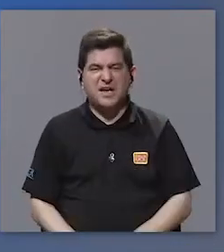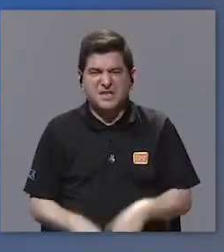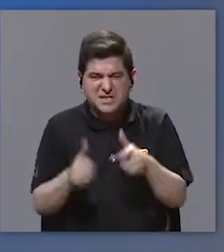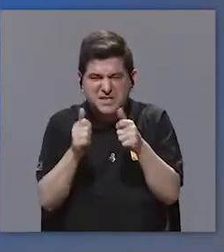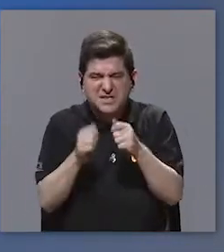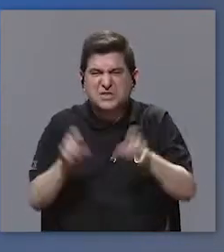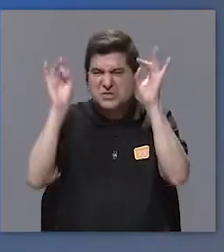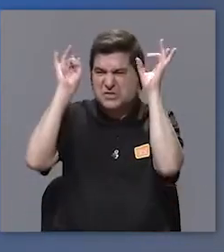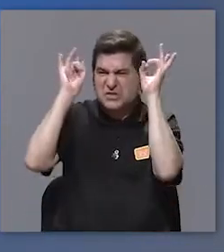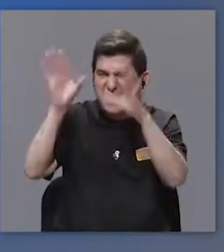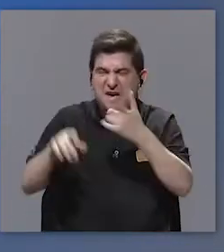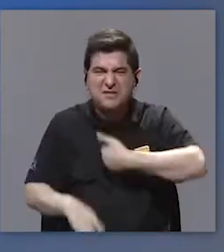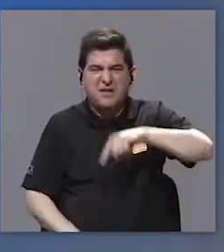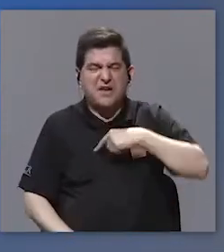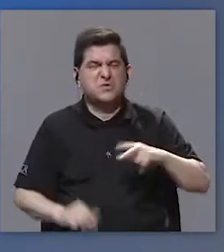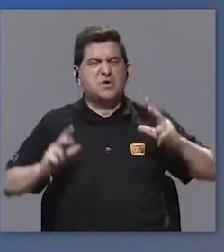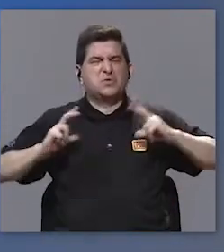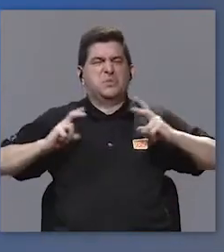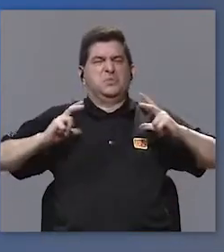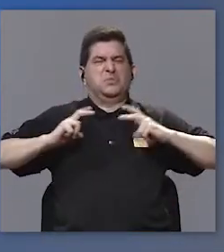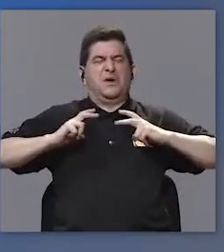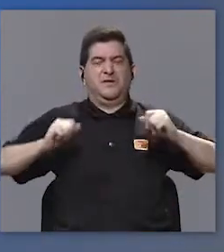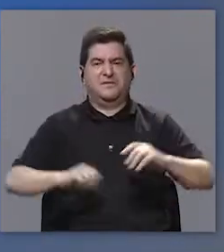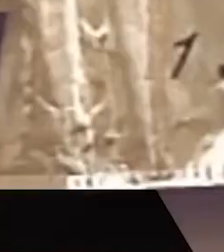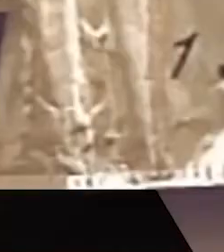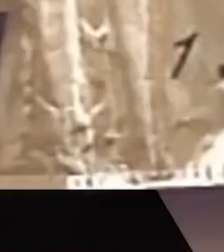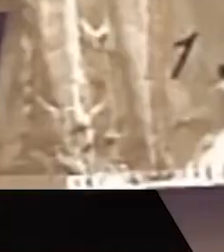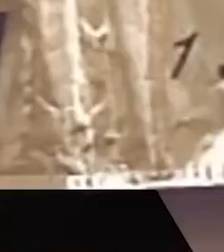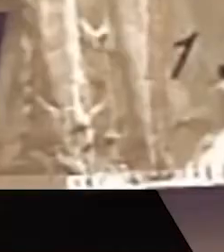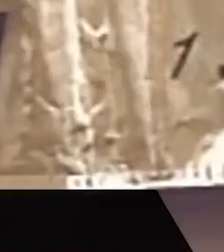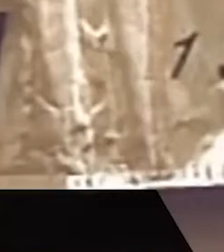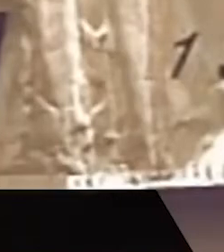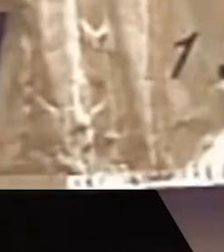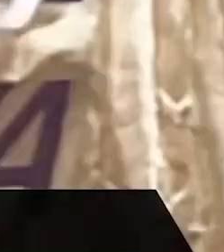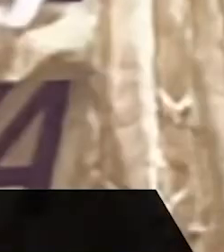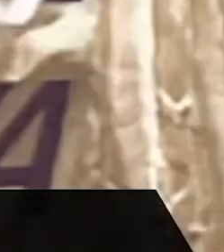nintendos satánicos que nos vuelven super vagos